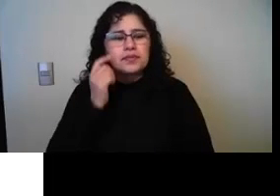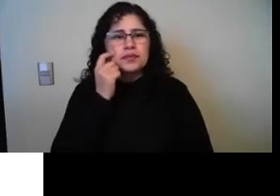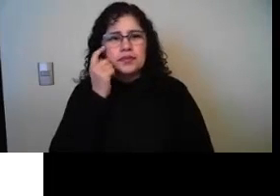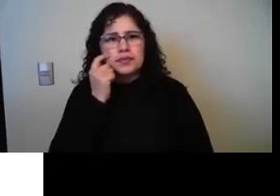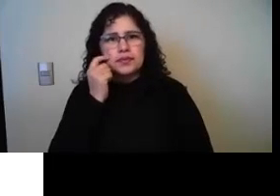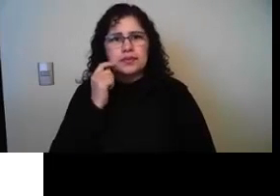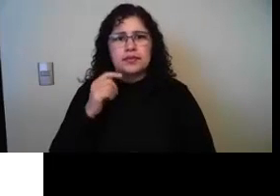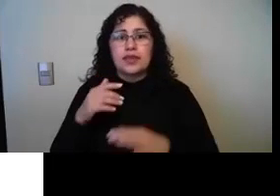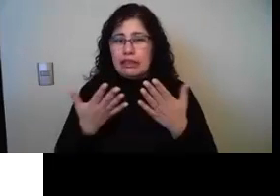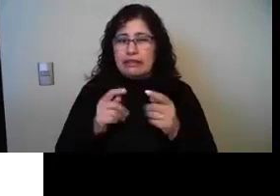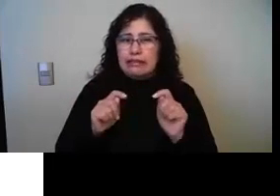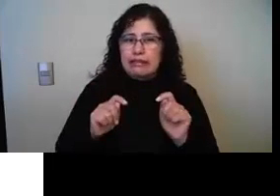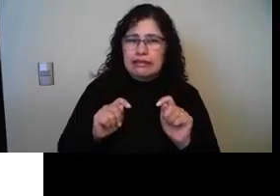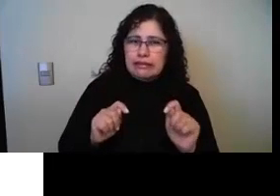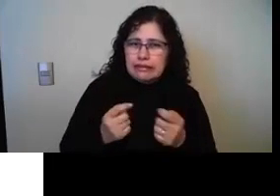Vamos a intentar entonces